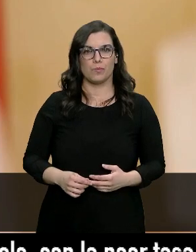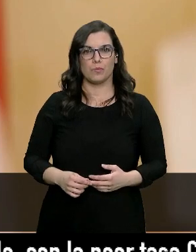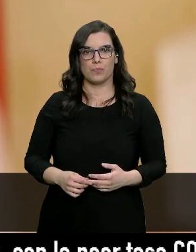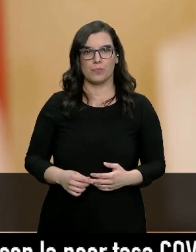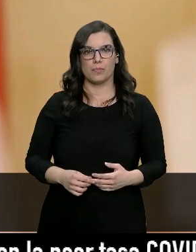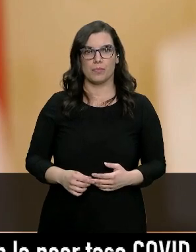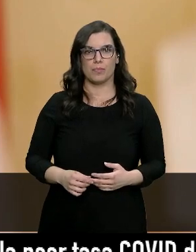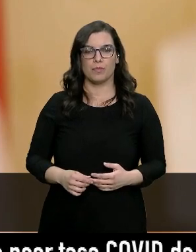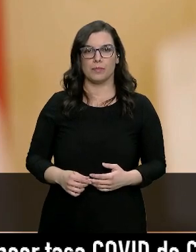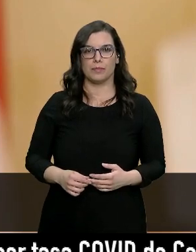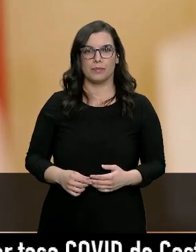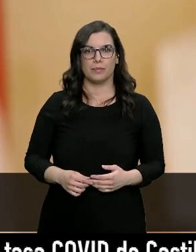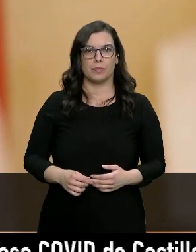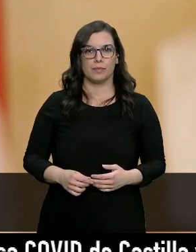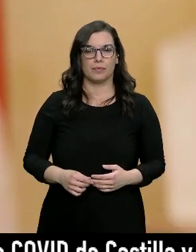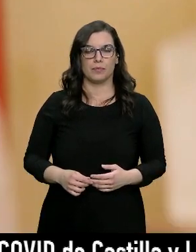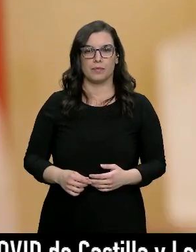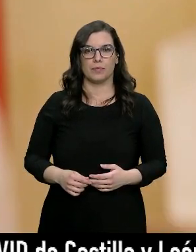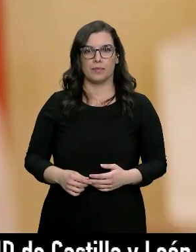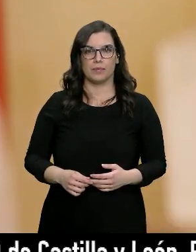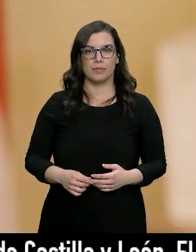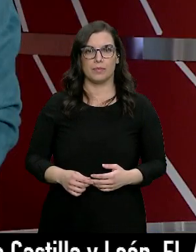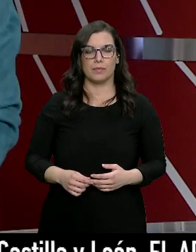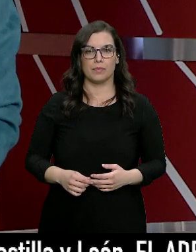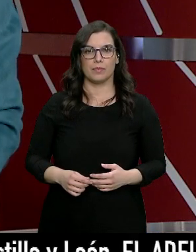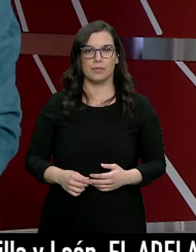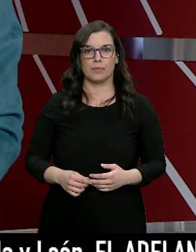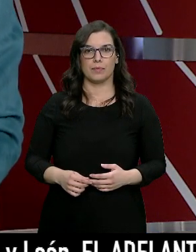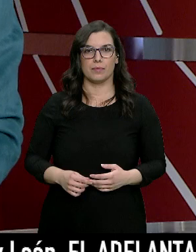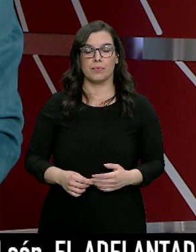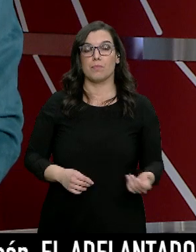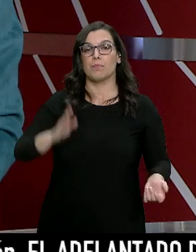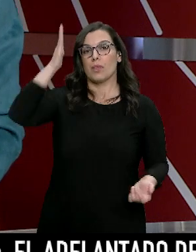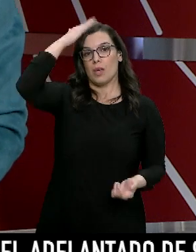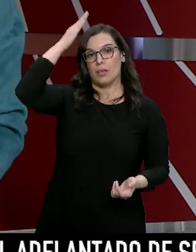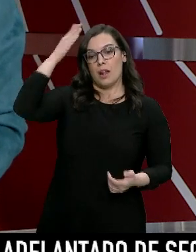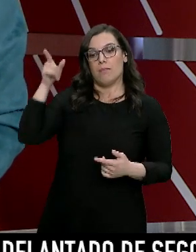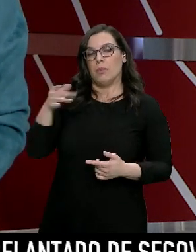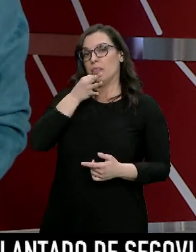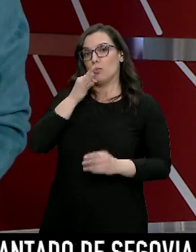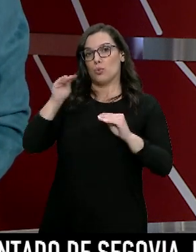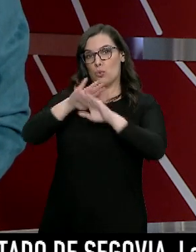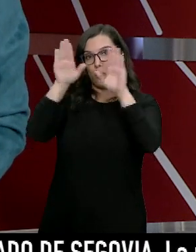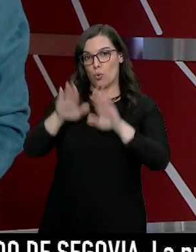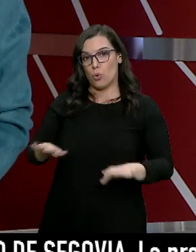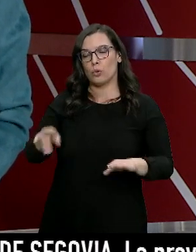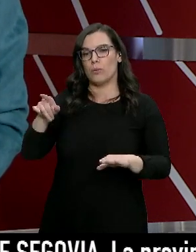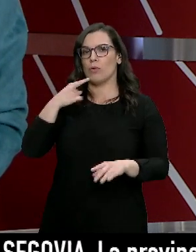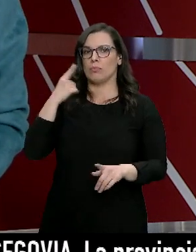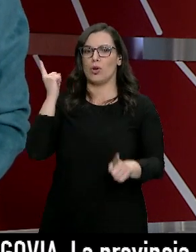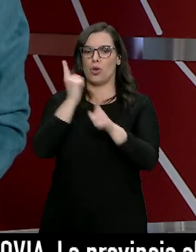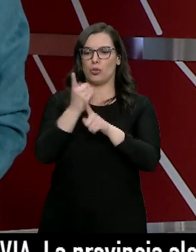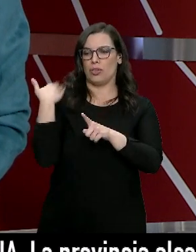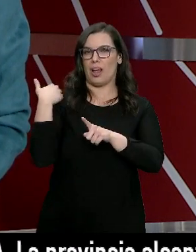as Americans. It can never be tolerated. Trump se despide condenando de nuevo el asalto al Capitolio. En